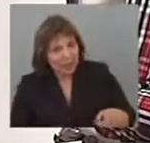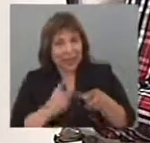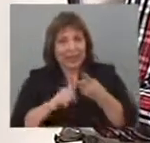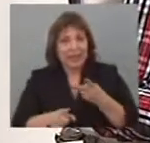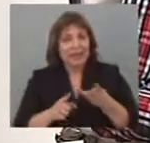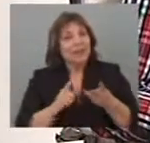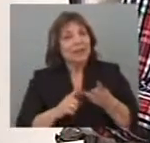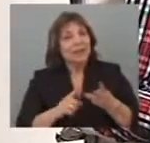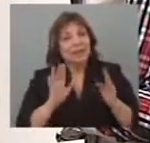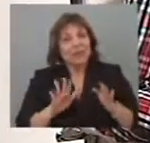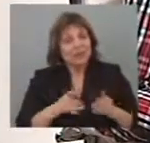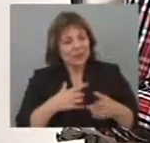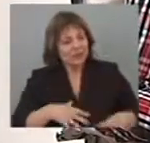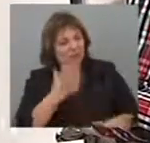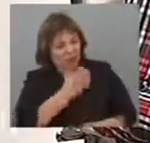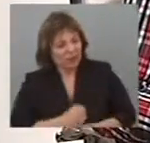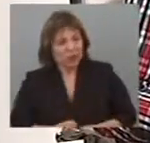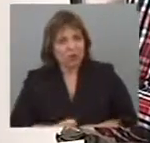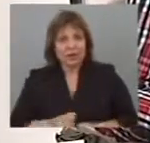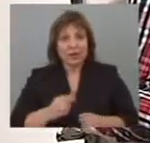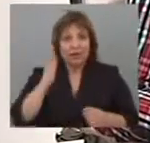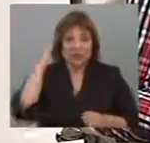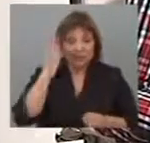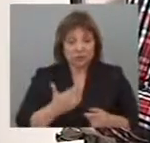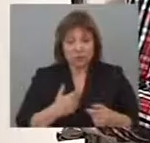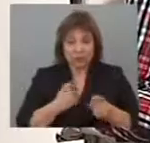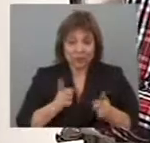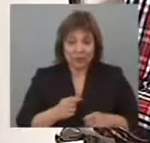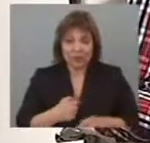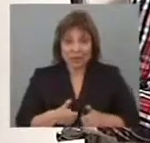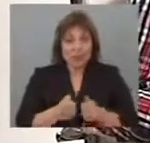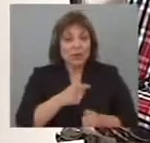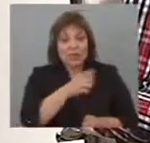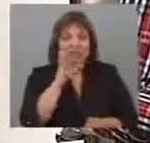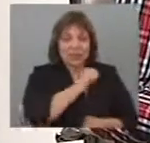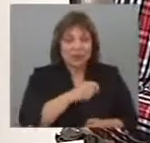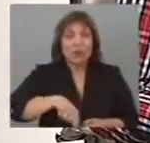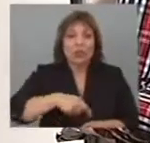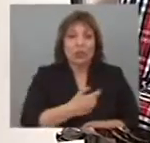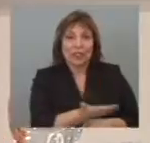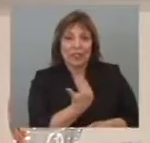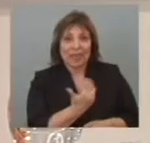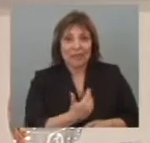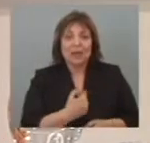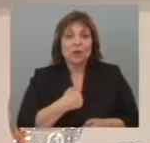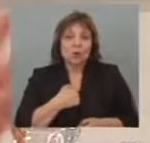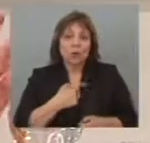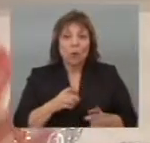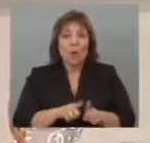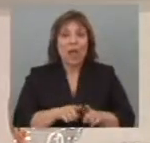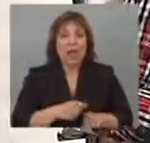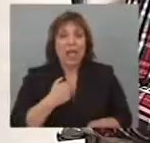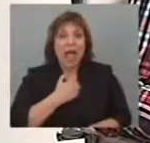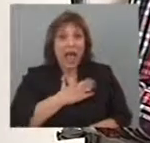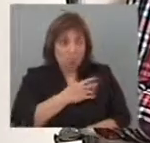una clave importante es justamente la clave del Facebook, ¿no? Yo tengo que tener tu contraseña del Facebook o del... Es la prueba de amor. Sí, sí,